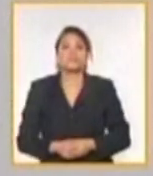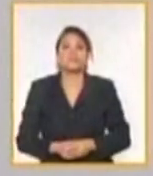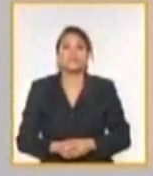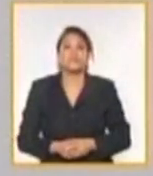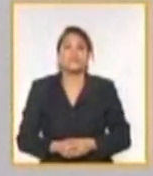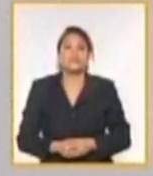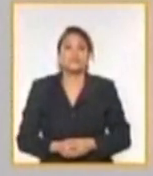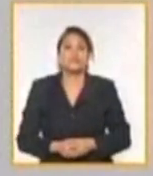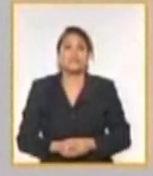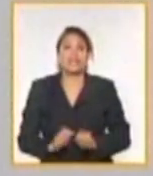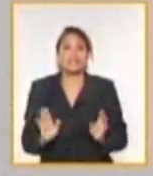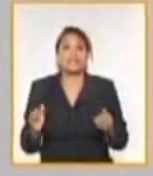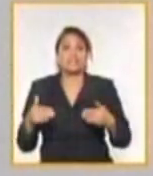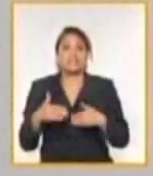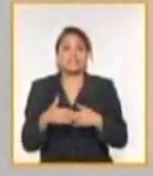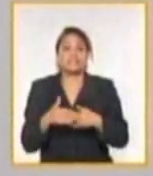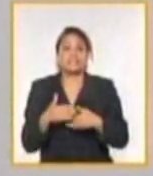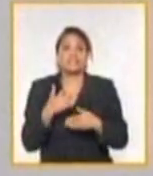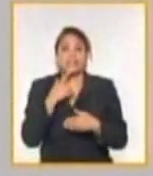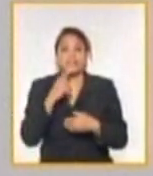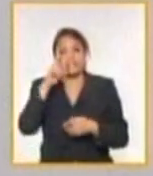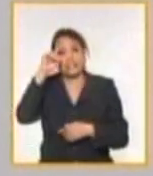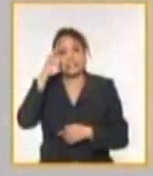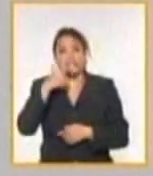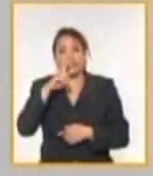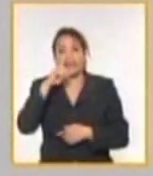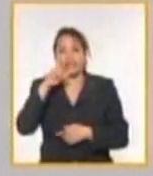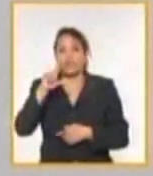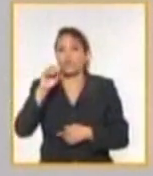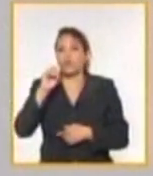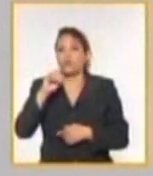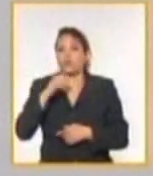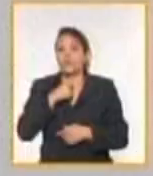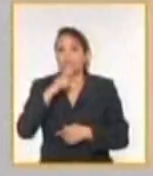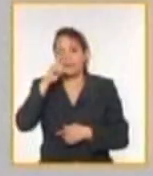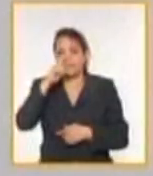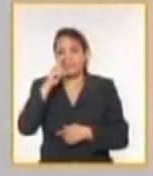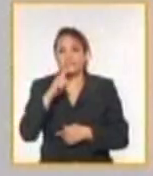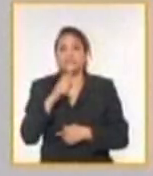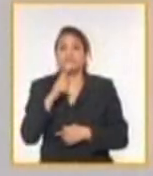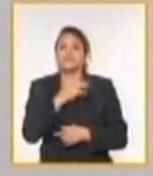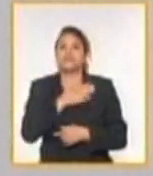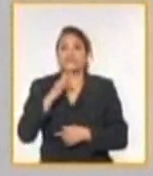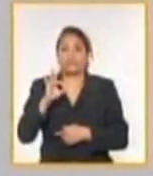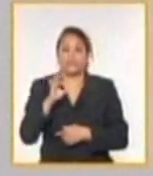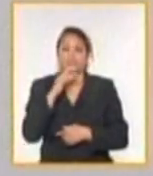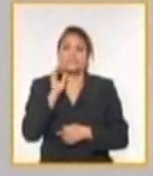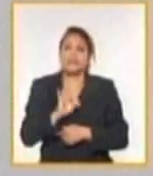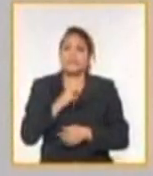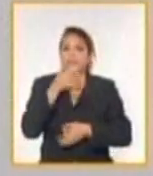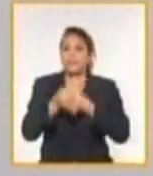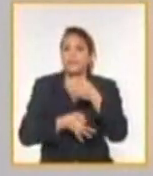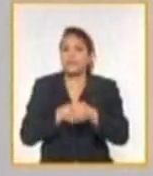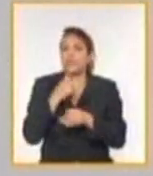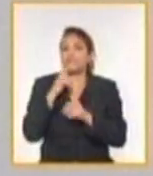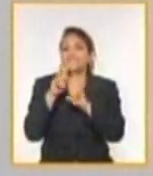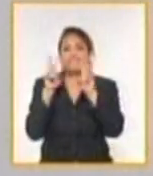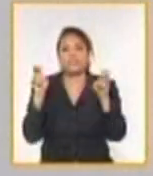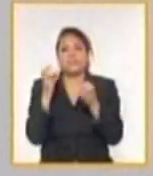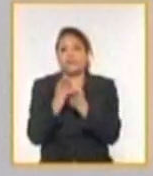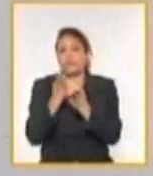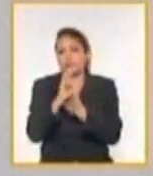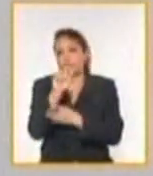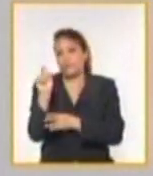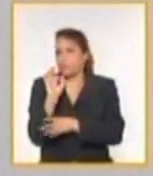prácticamente encerrado, ¿no? En San Lorenzo. En San Lorenzo, de José Martí, que escribió siempre sobre el tema de la educación y lo tuvo muy